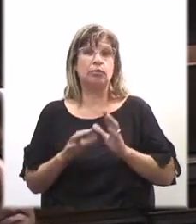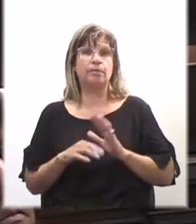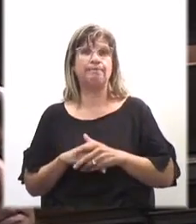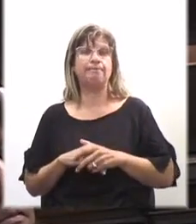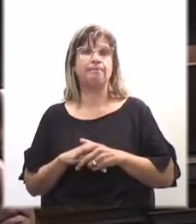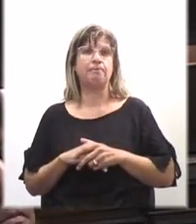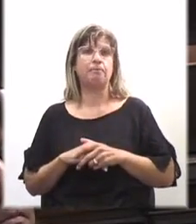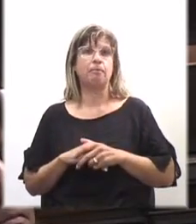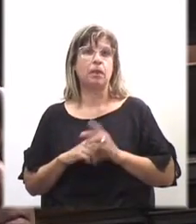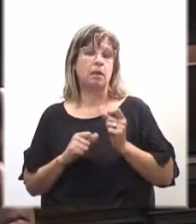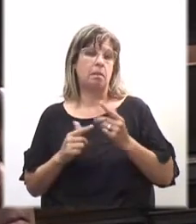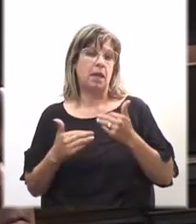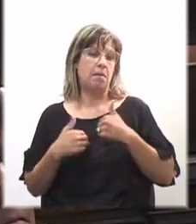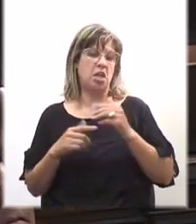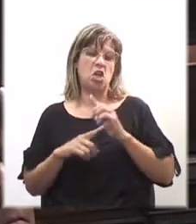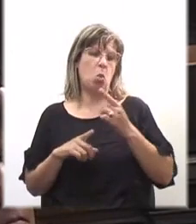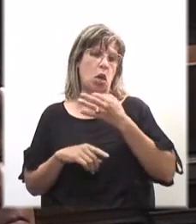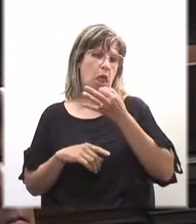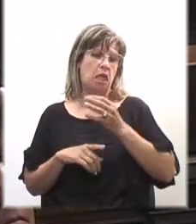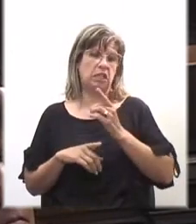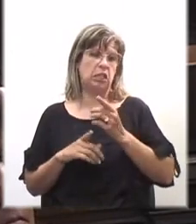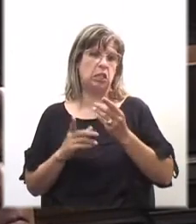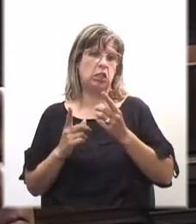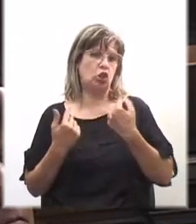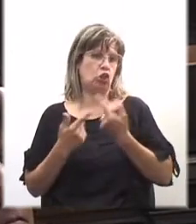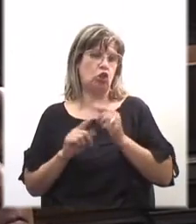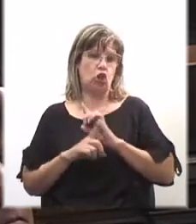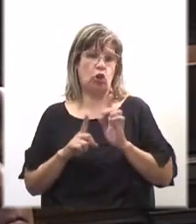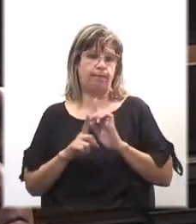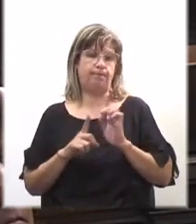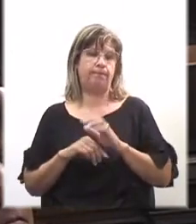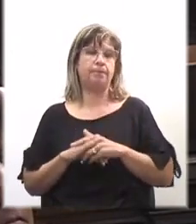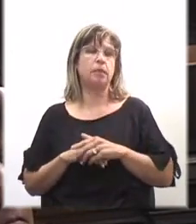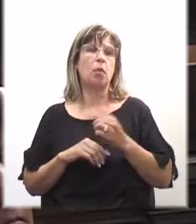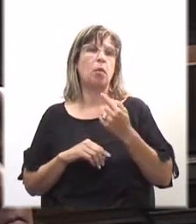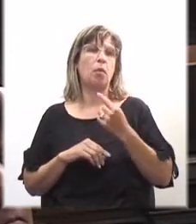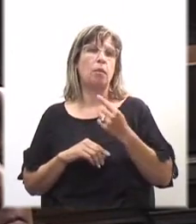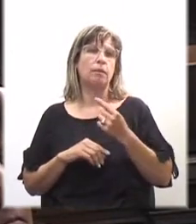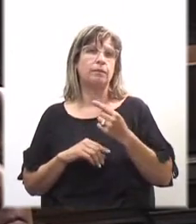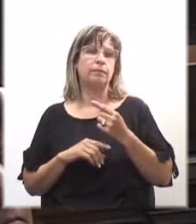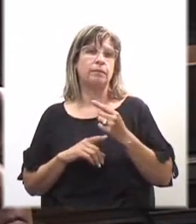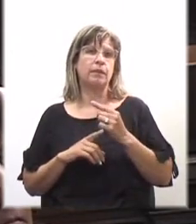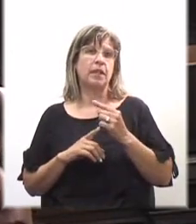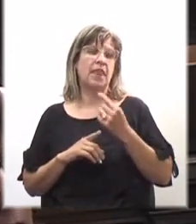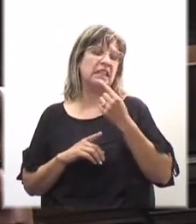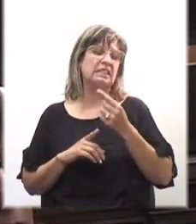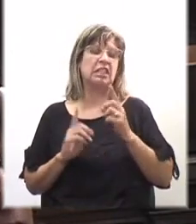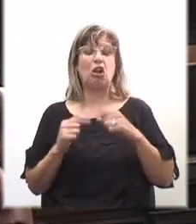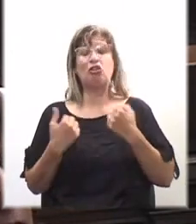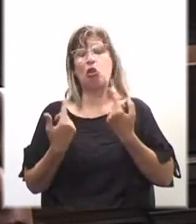Para mí, no voy a hablar en plural, que a veces caemos en esa, decir nosotros,